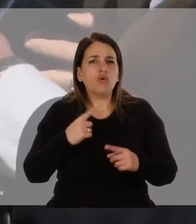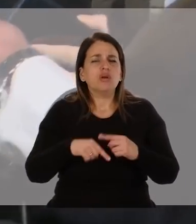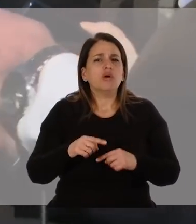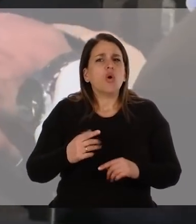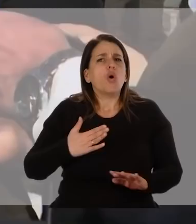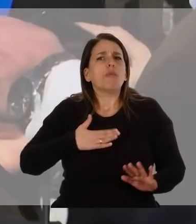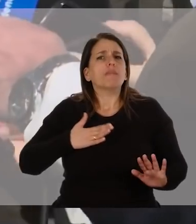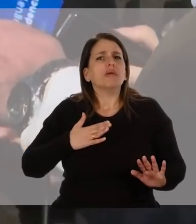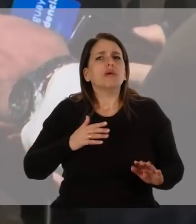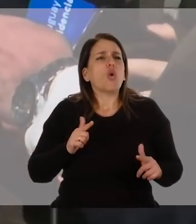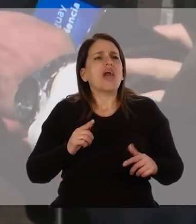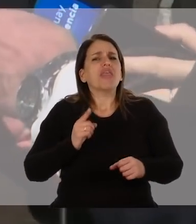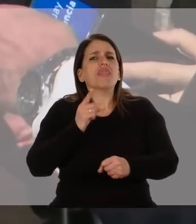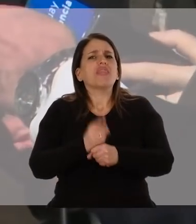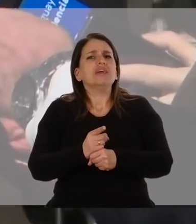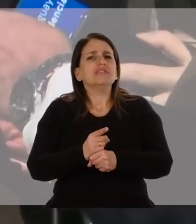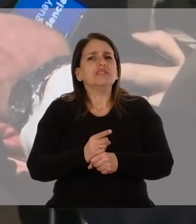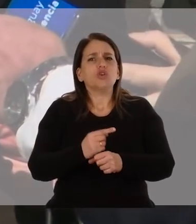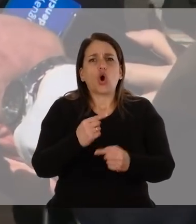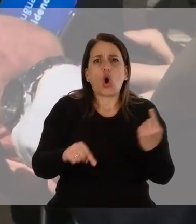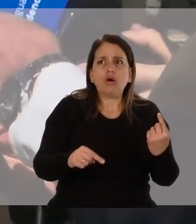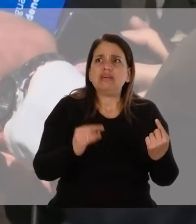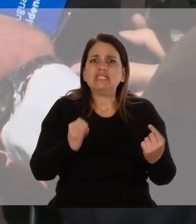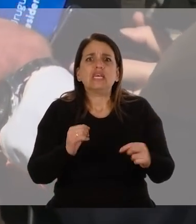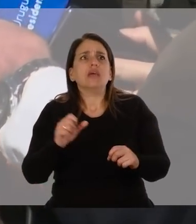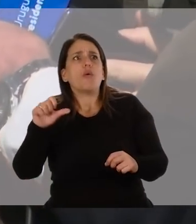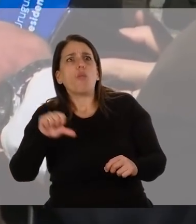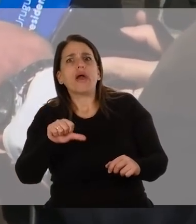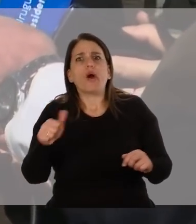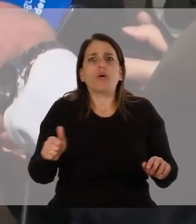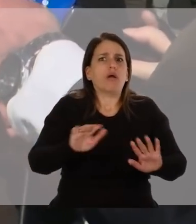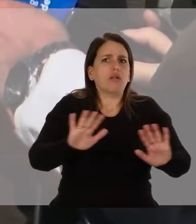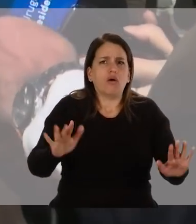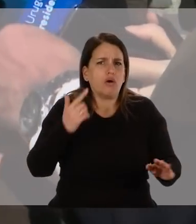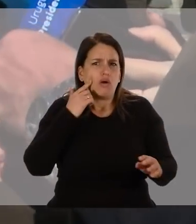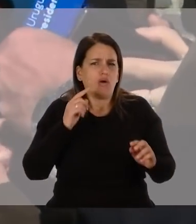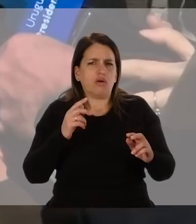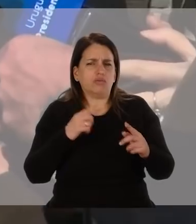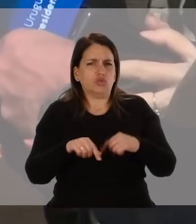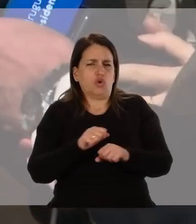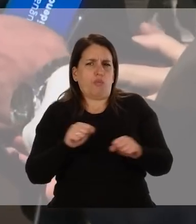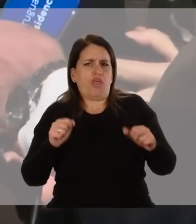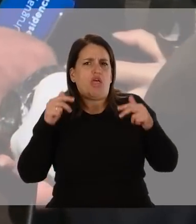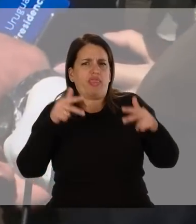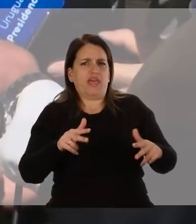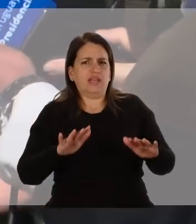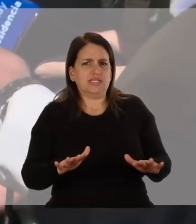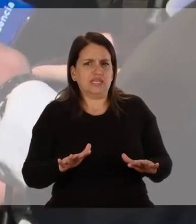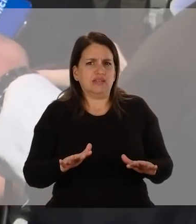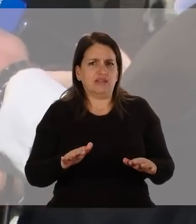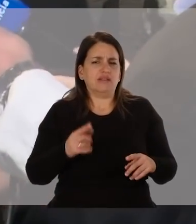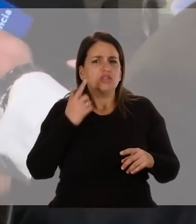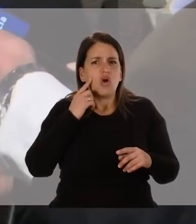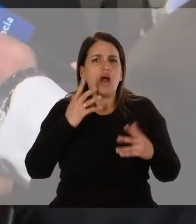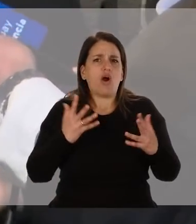vacunaría? ¿Qué? ¿Si fuera por usted? No está decidido. ¿Cómo voy a decidir? Cosa que no se sabe si causa buen efecto o si es necesario. Presidente, ¿qué opina? Me